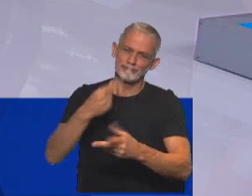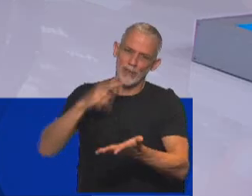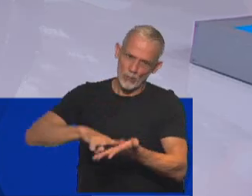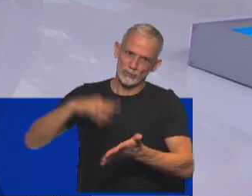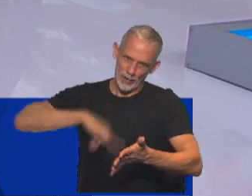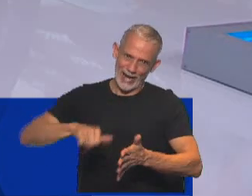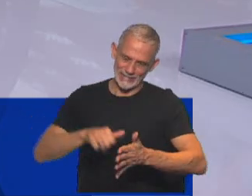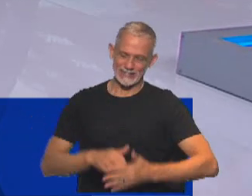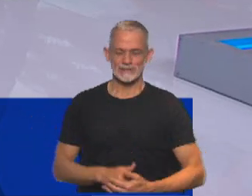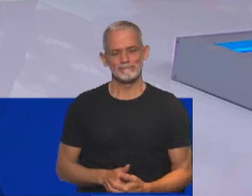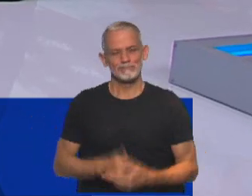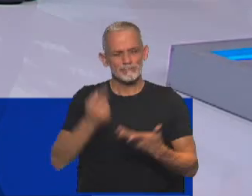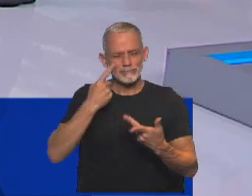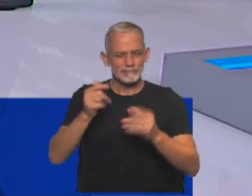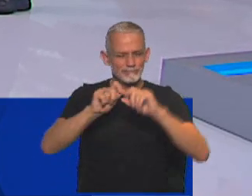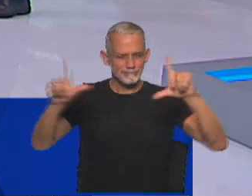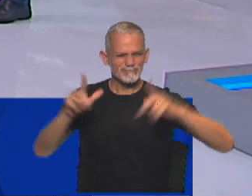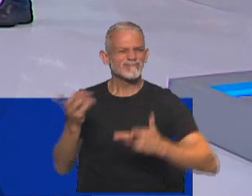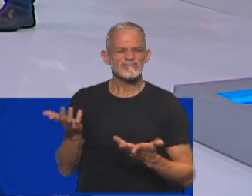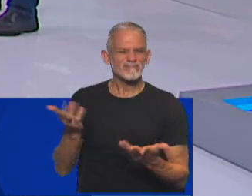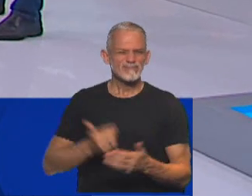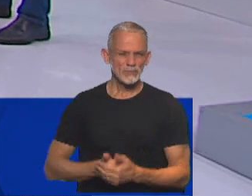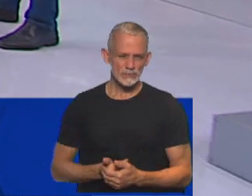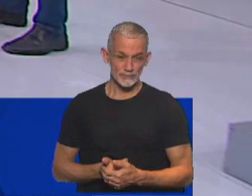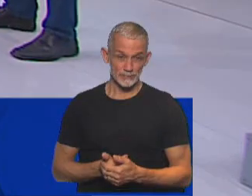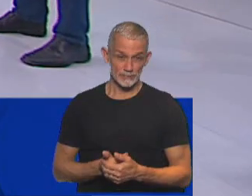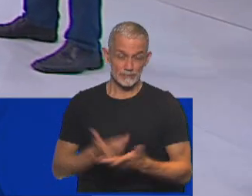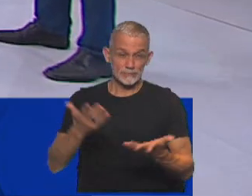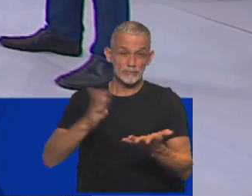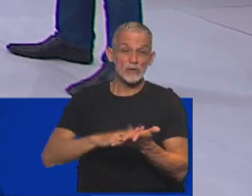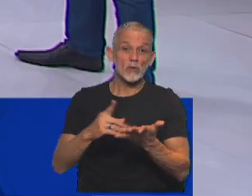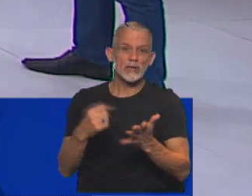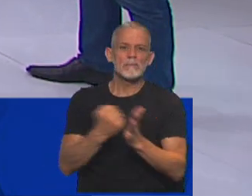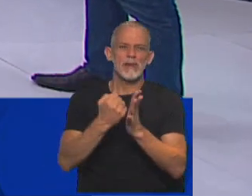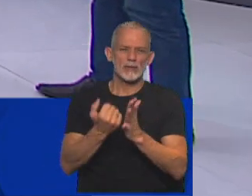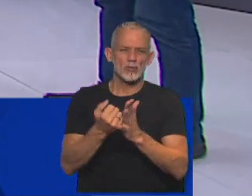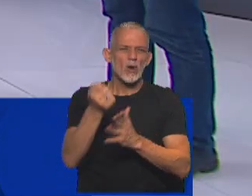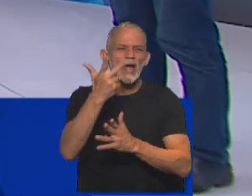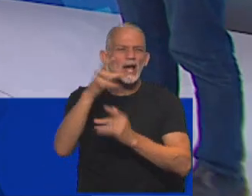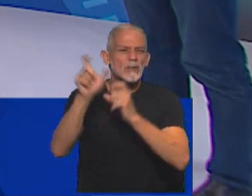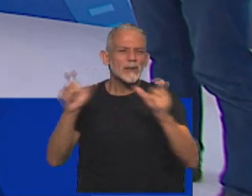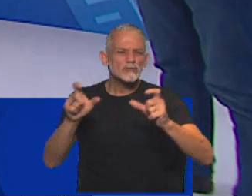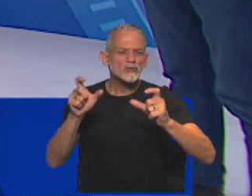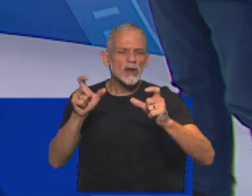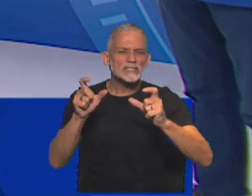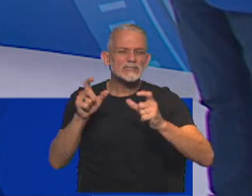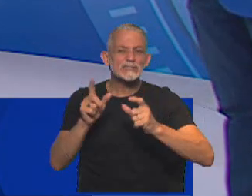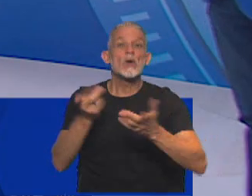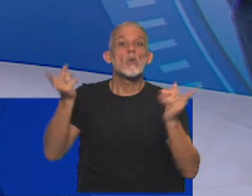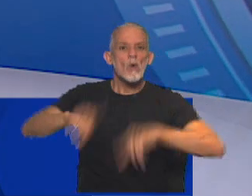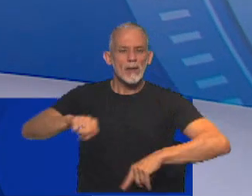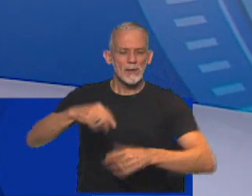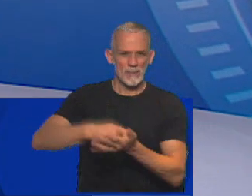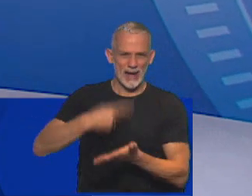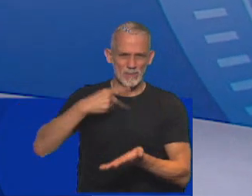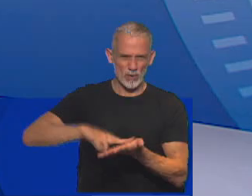a ver, compartimos con vos, Guillermo, básicamente, bueno, lo que tiene que ver con el impacto. Esta es la cantidad de personas que van a ingresar o que van a volver a pagar impuestos a las